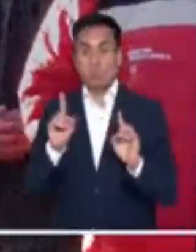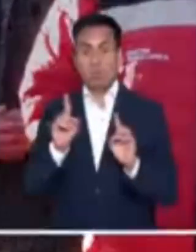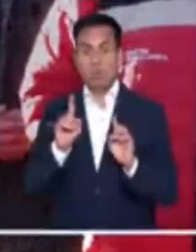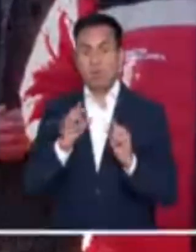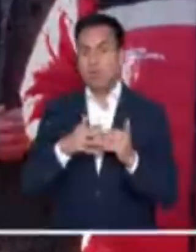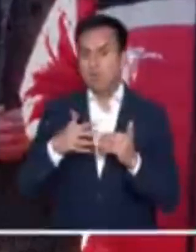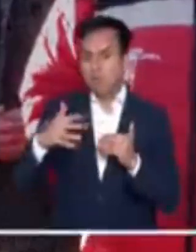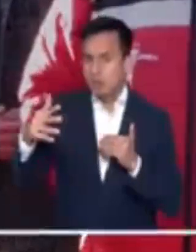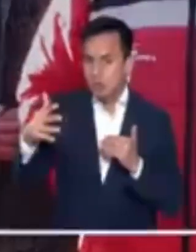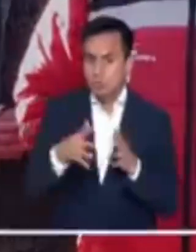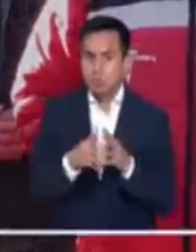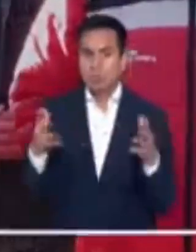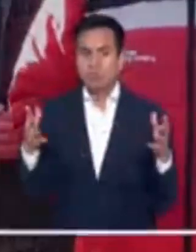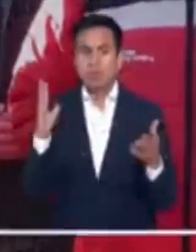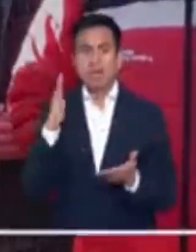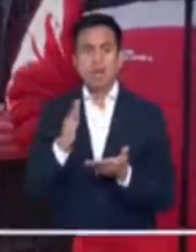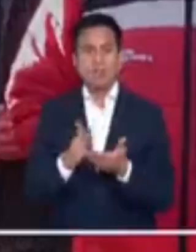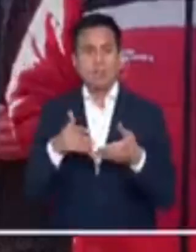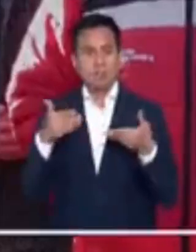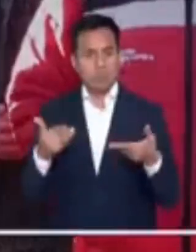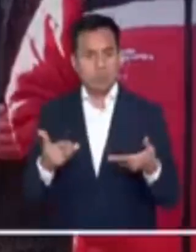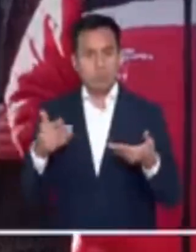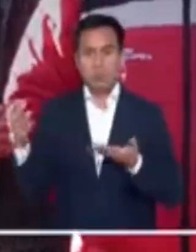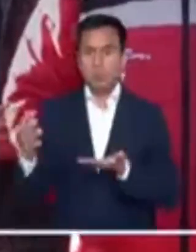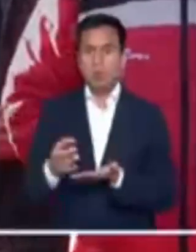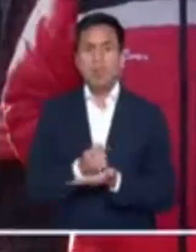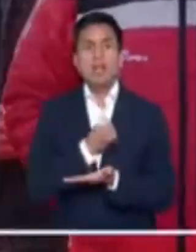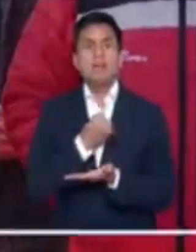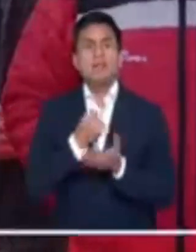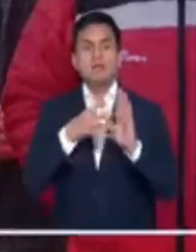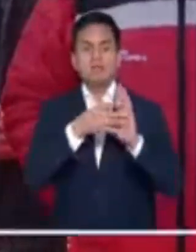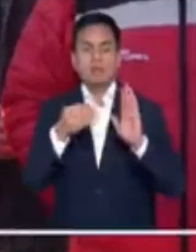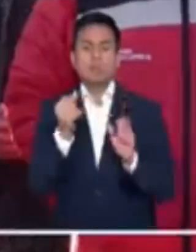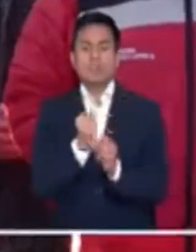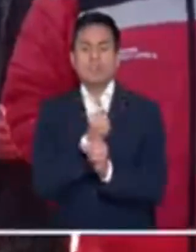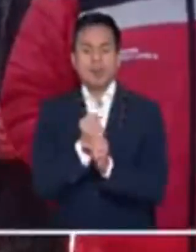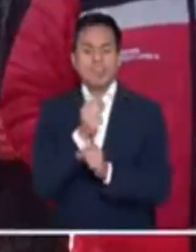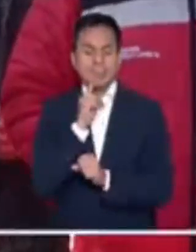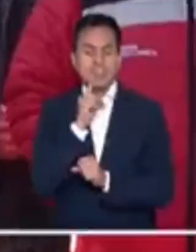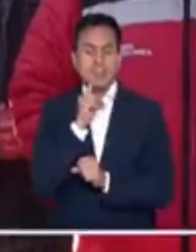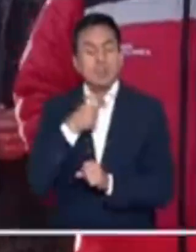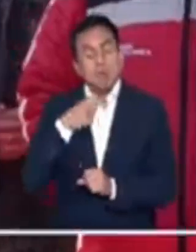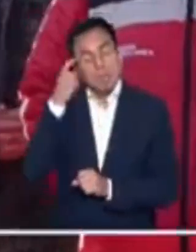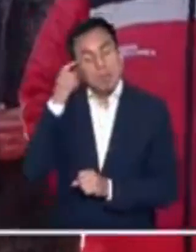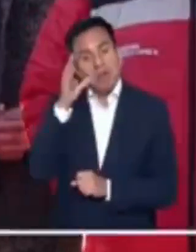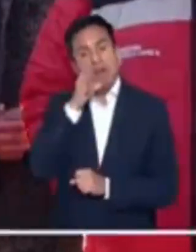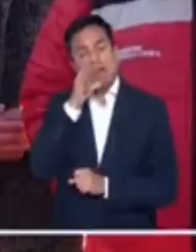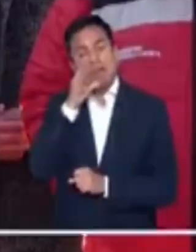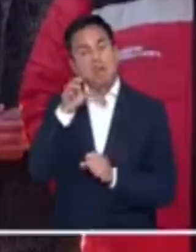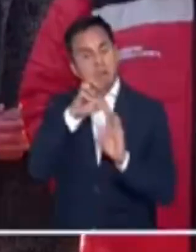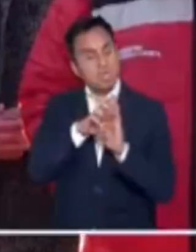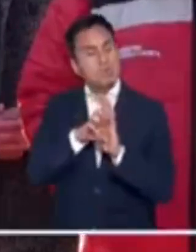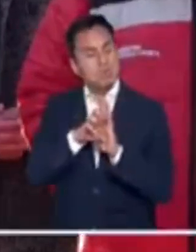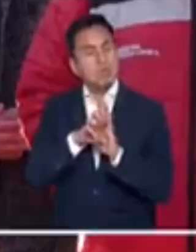por recorrer, pero hasta el momento se ha logrado aquí un modelo de trabajo que yo diría es inédito en